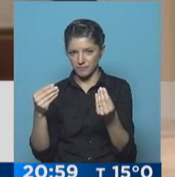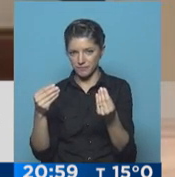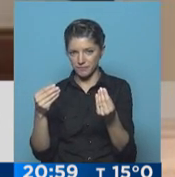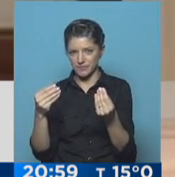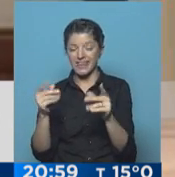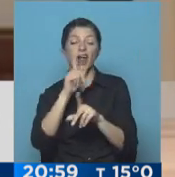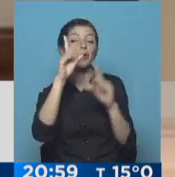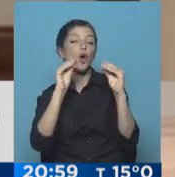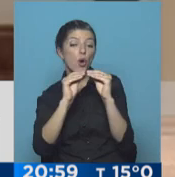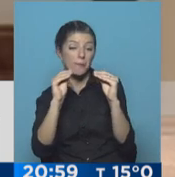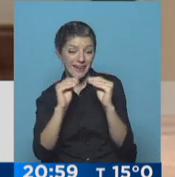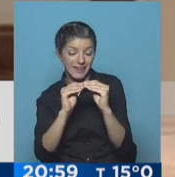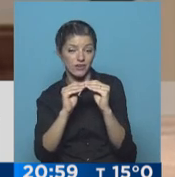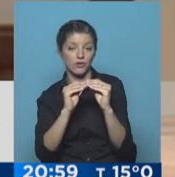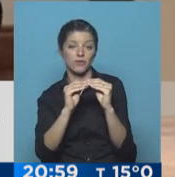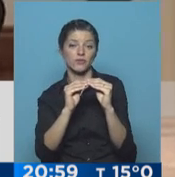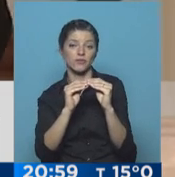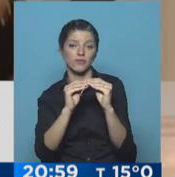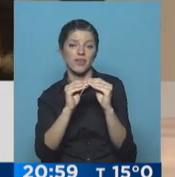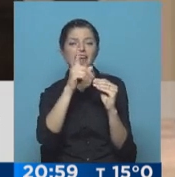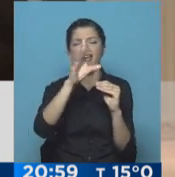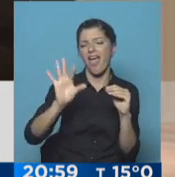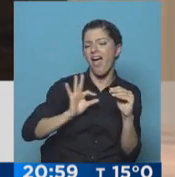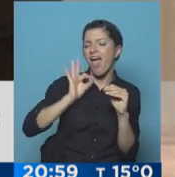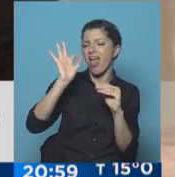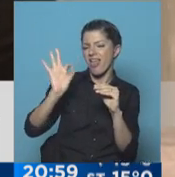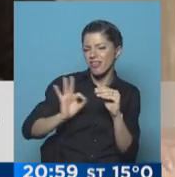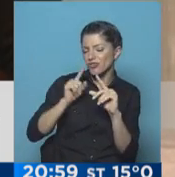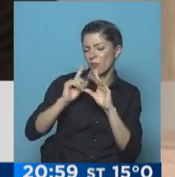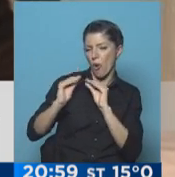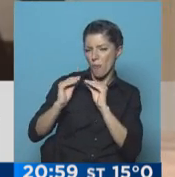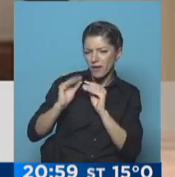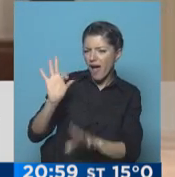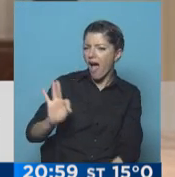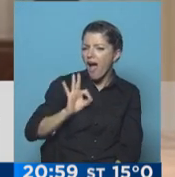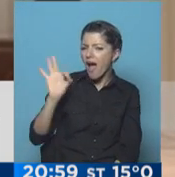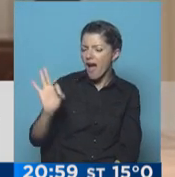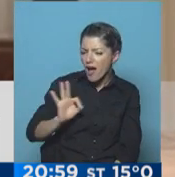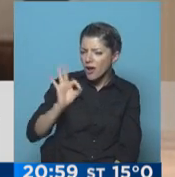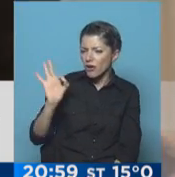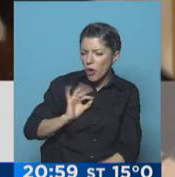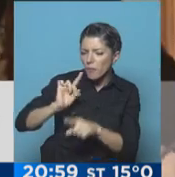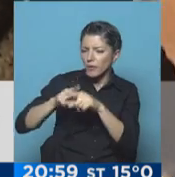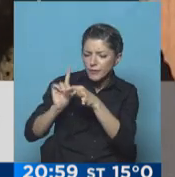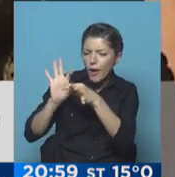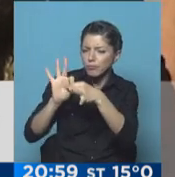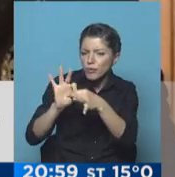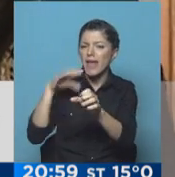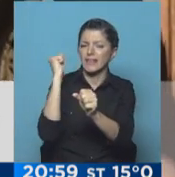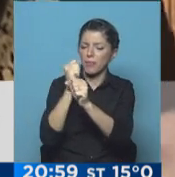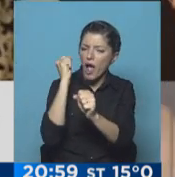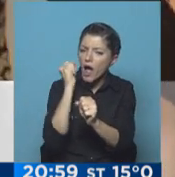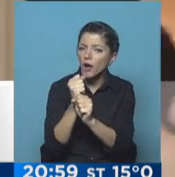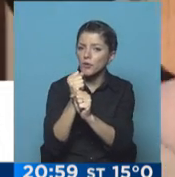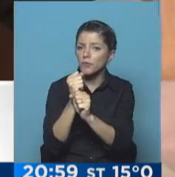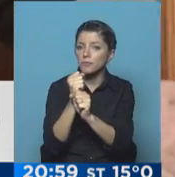a compañeros que durante tantos años militaron, trabajaron,